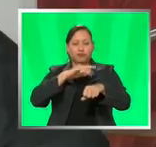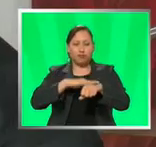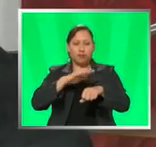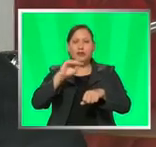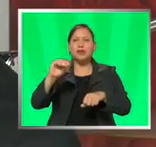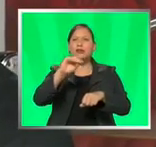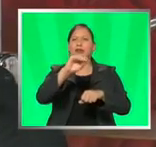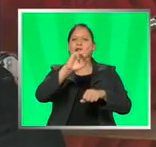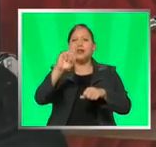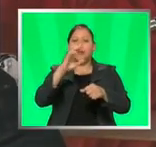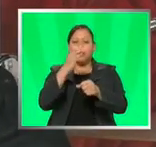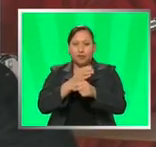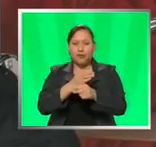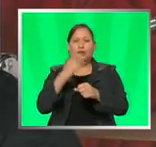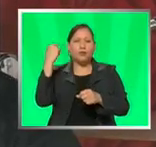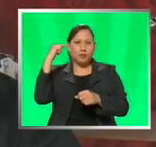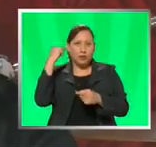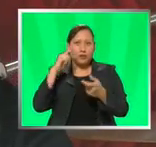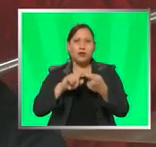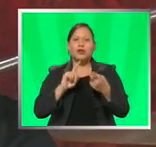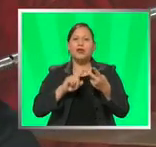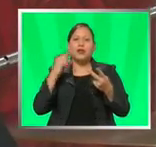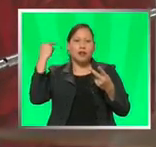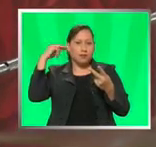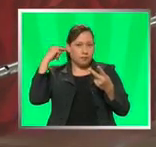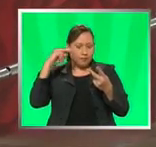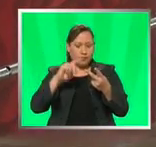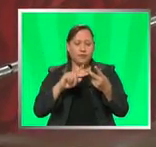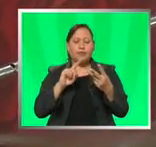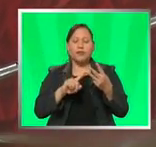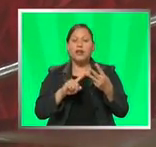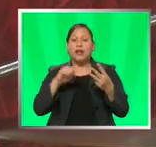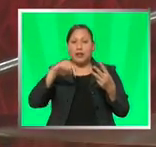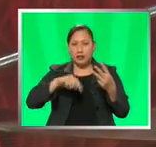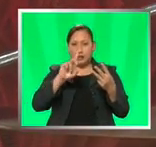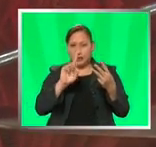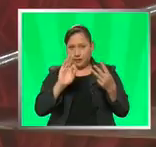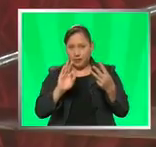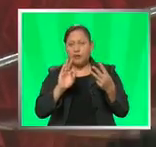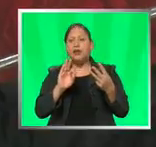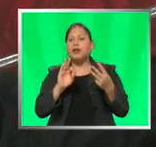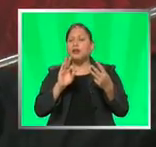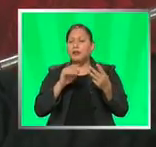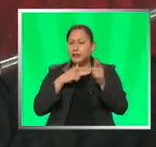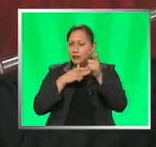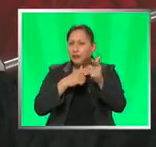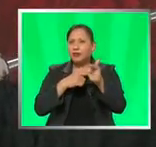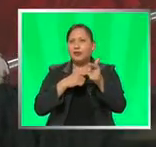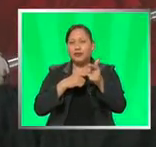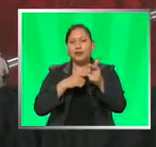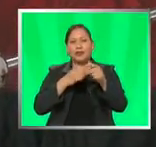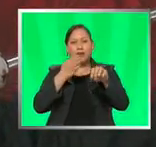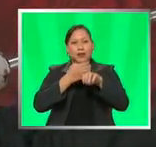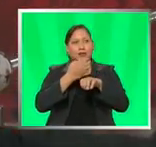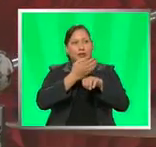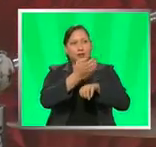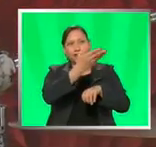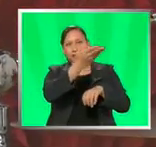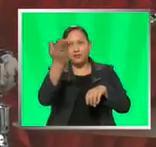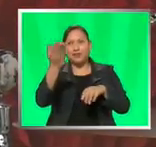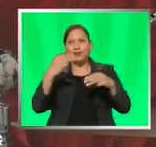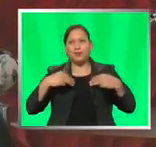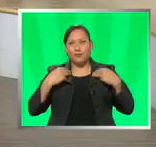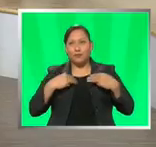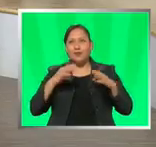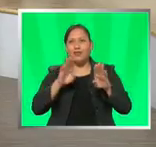República Mexicana, vamos a estar en Guadalajara, vamos a estar en Veracruz, vamos a estar aquí en el DF y bueno, pues vamos a ir desde luego al estado aquí de los chavos que